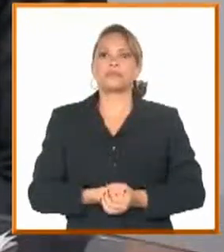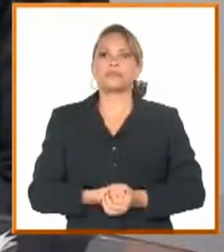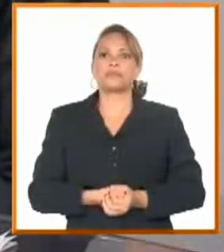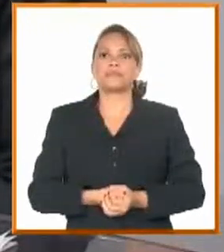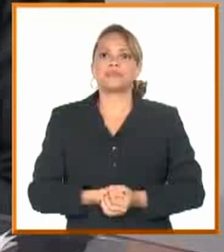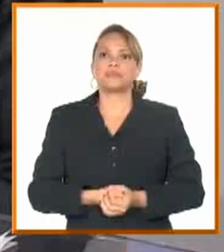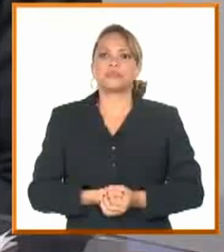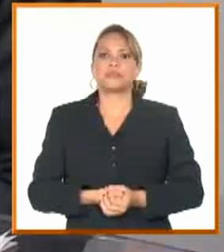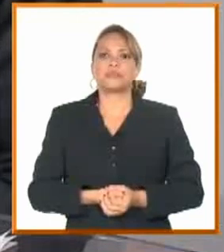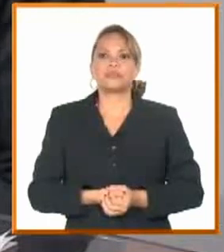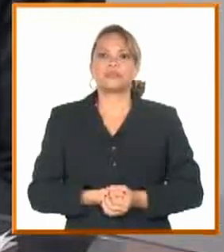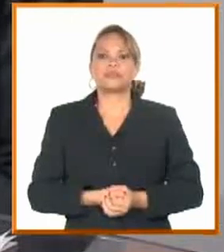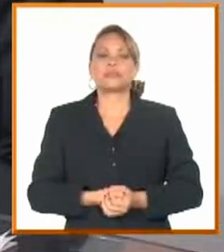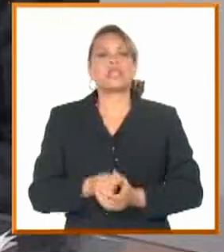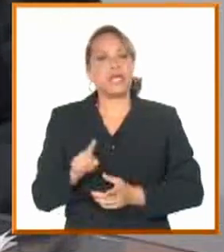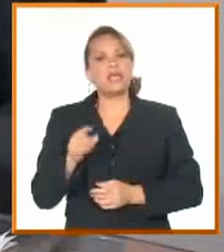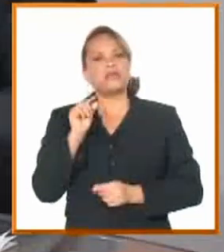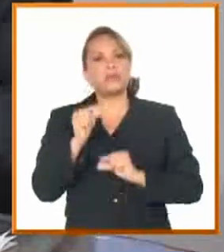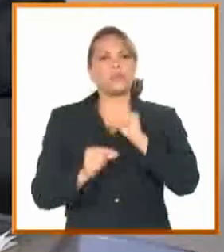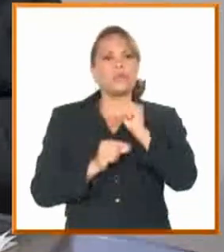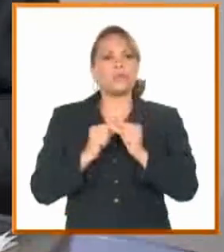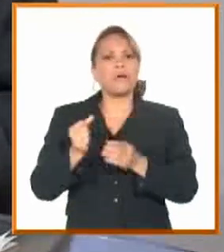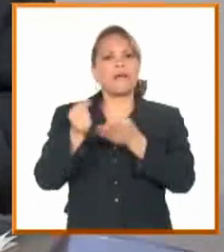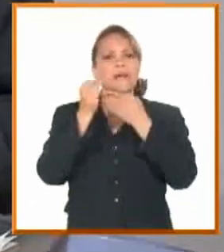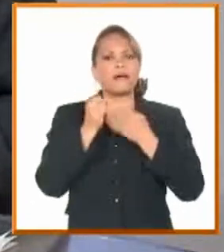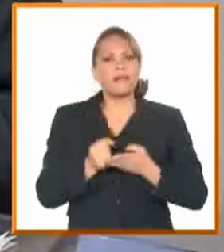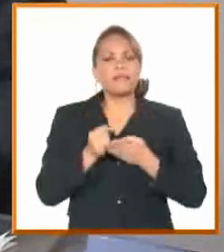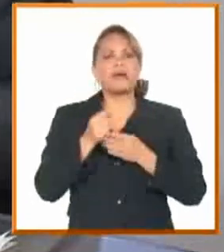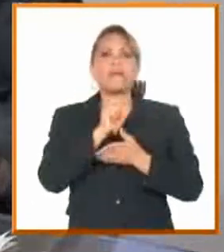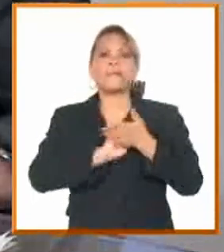semana próxima. Y eso permite, Randy, hacer una